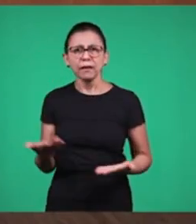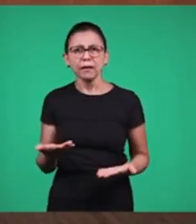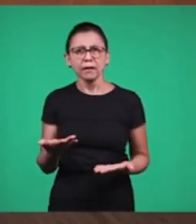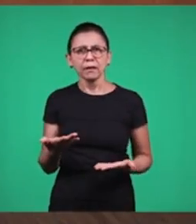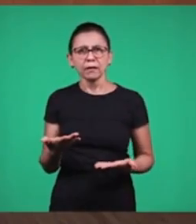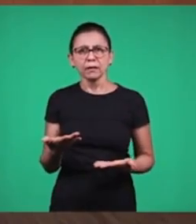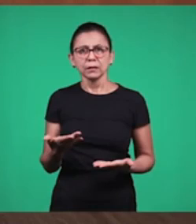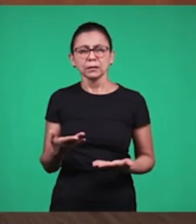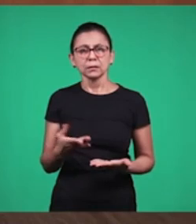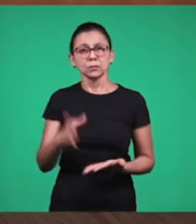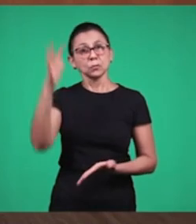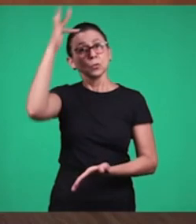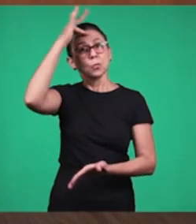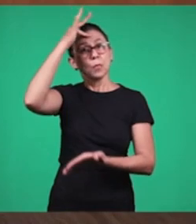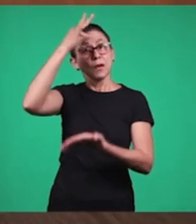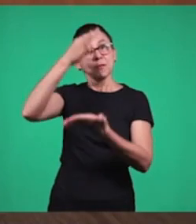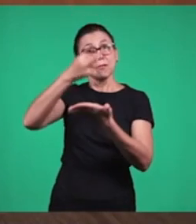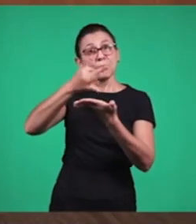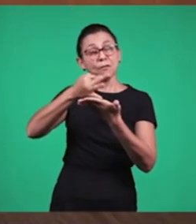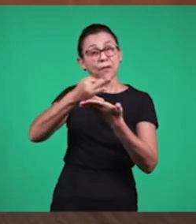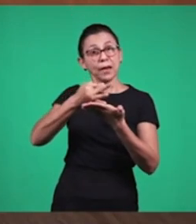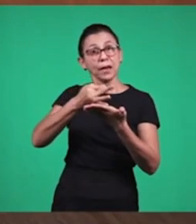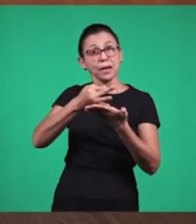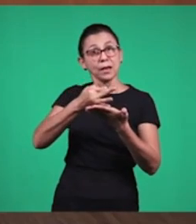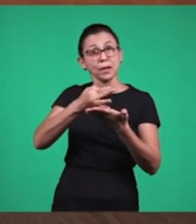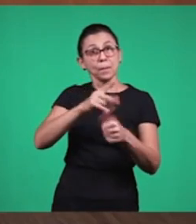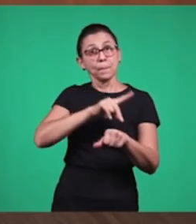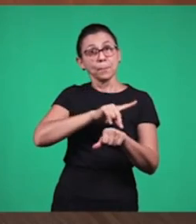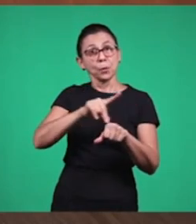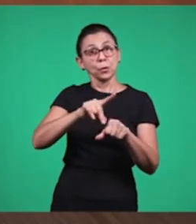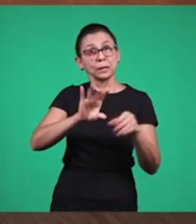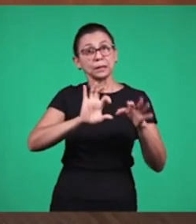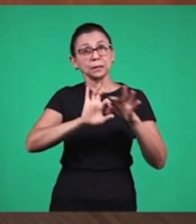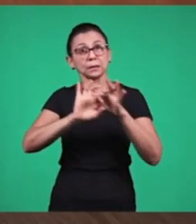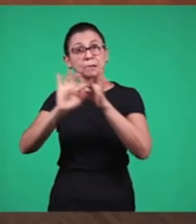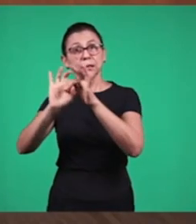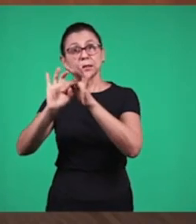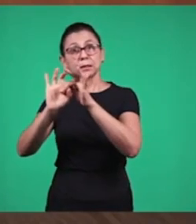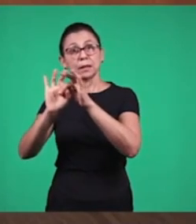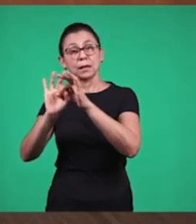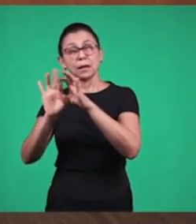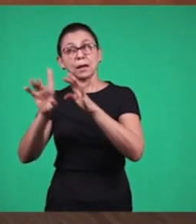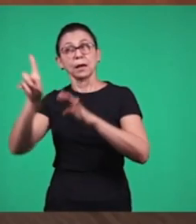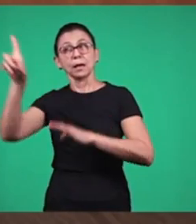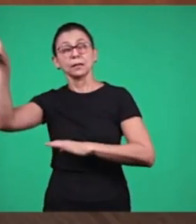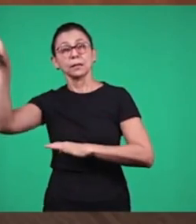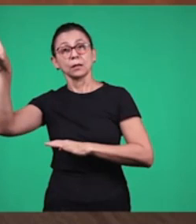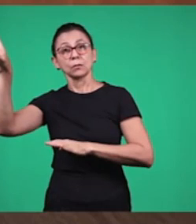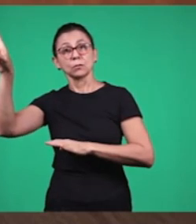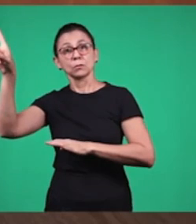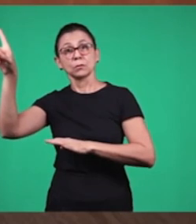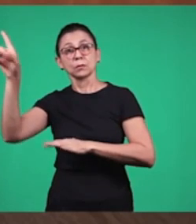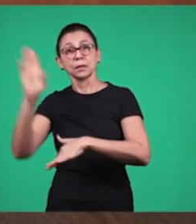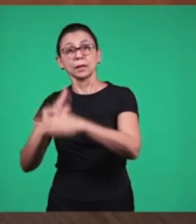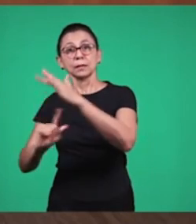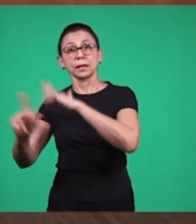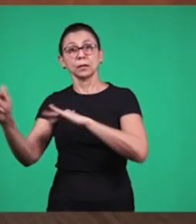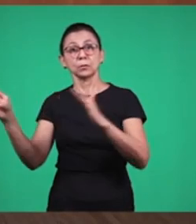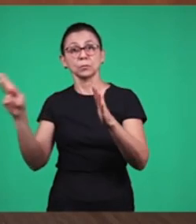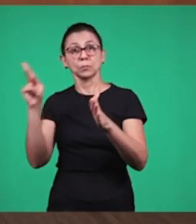Una fe que conecta al hombre a Dios dentro de un proyecto que viene de la